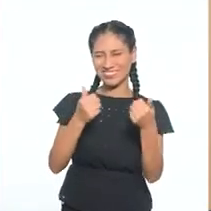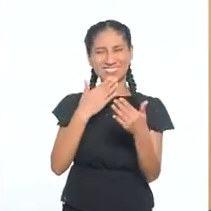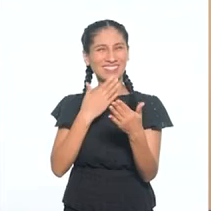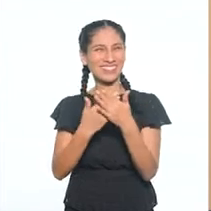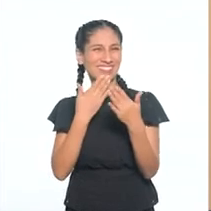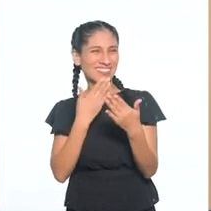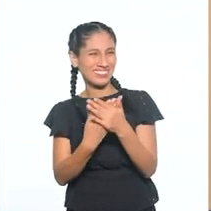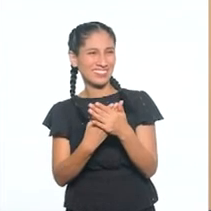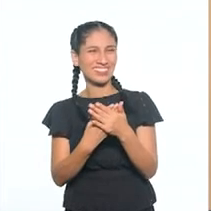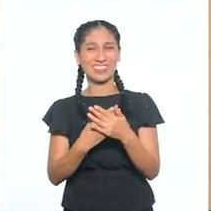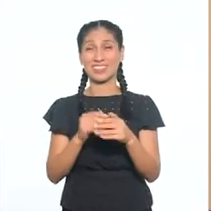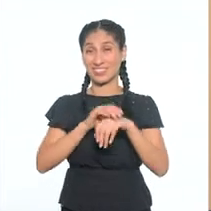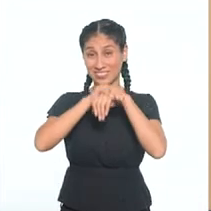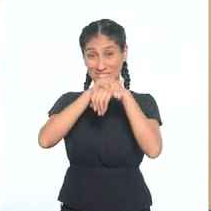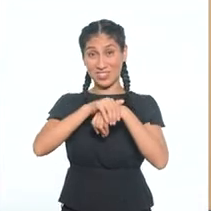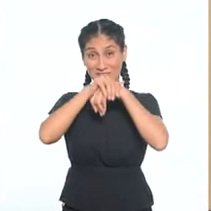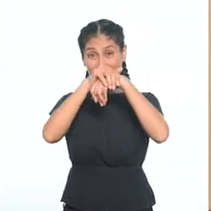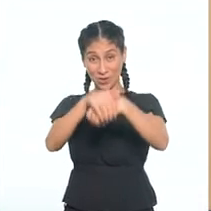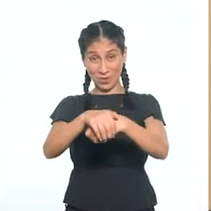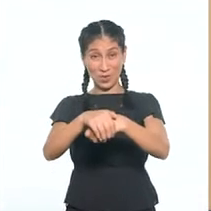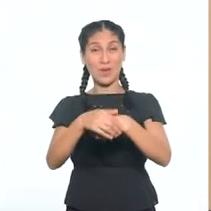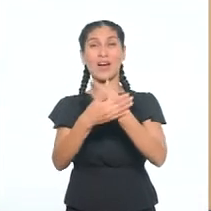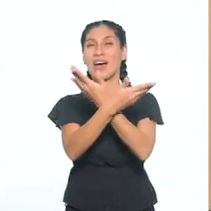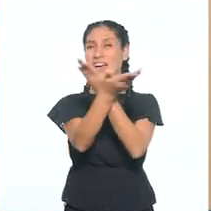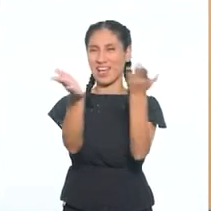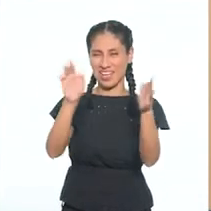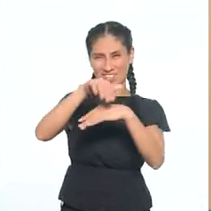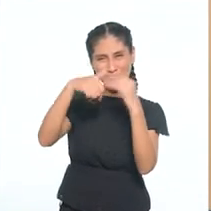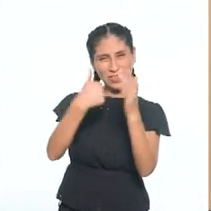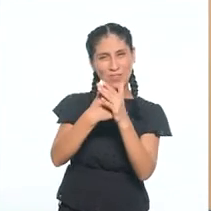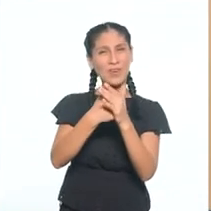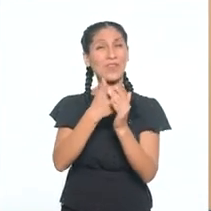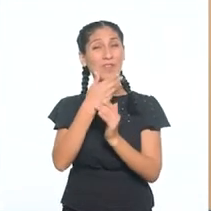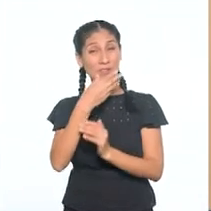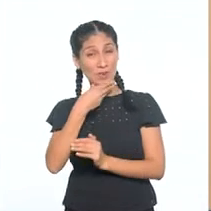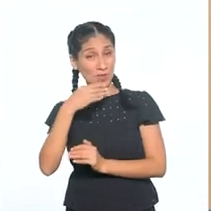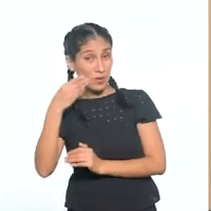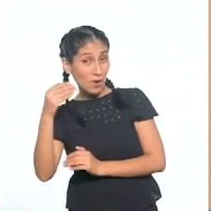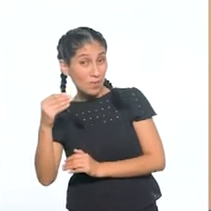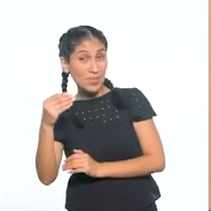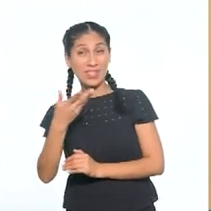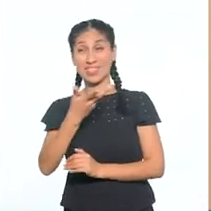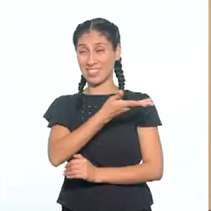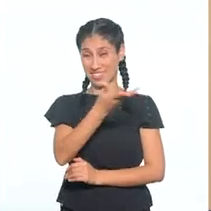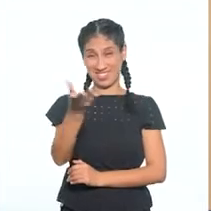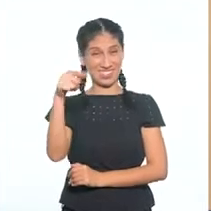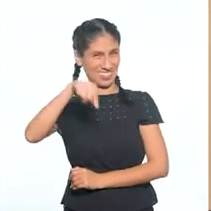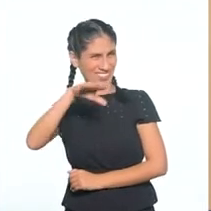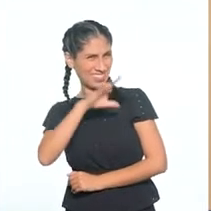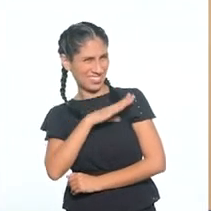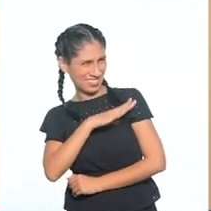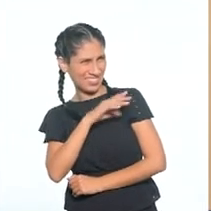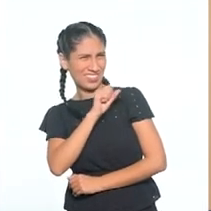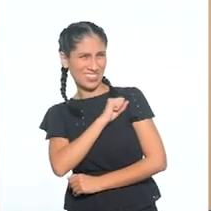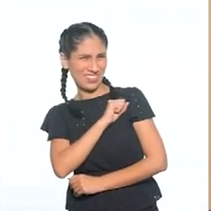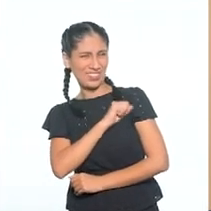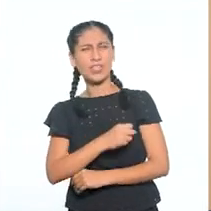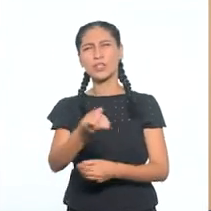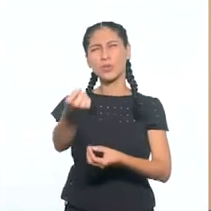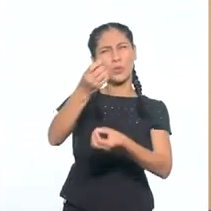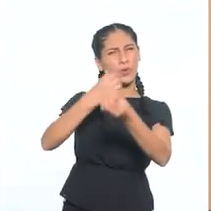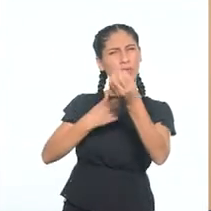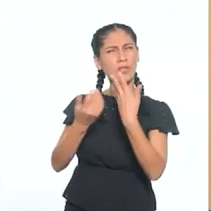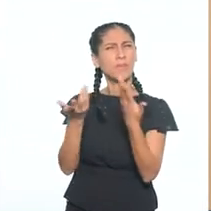bien gracias brigitte un saludo muy afectuoso a todas las chicas y chicos de la promoción que nos están viendo en este momento